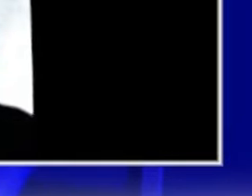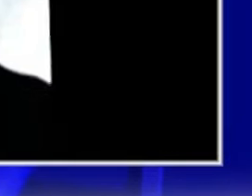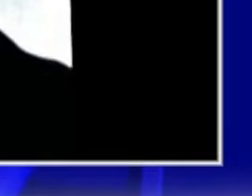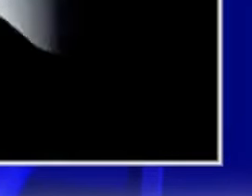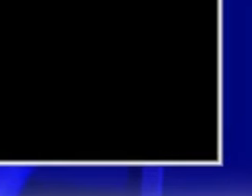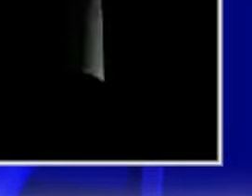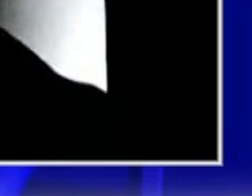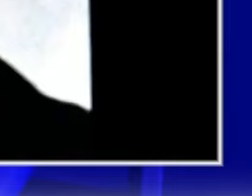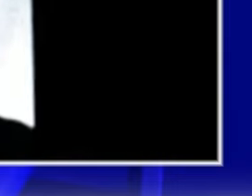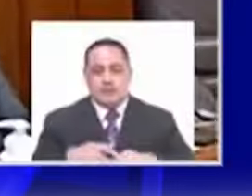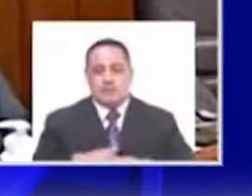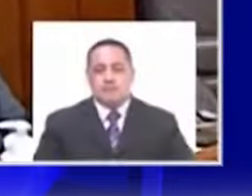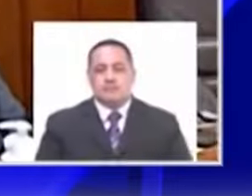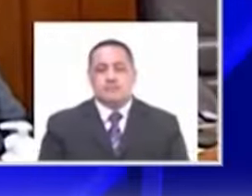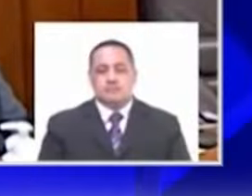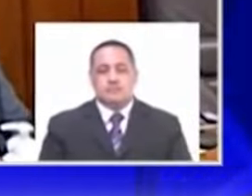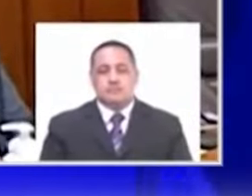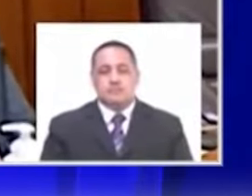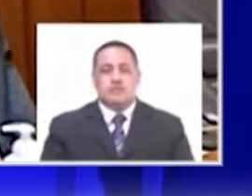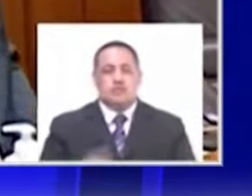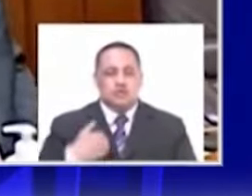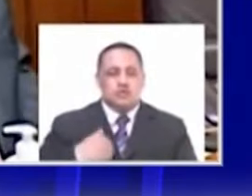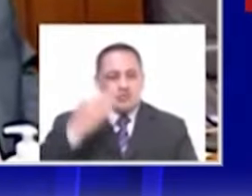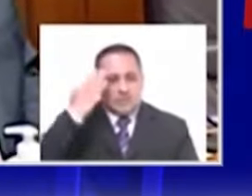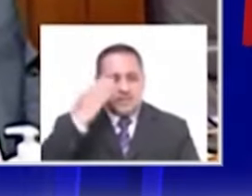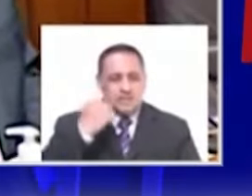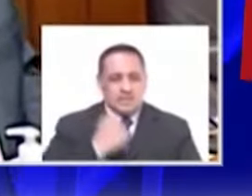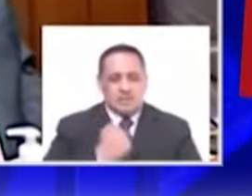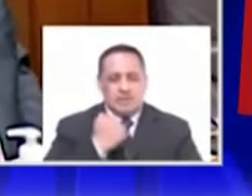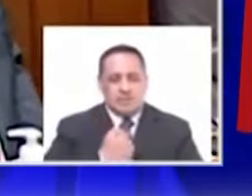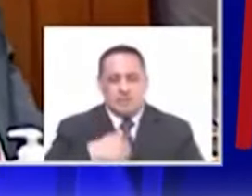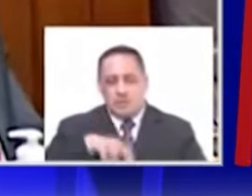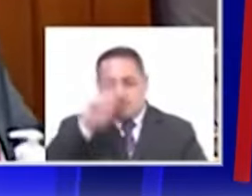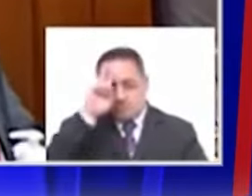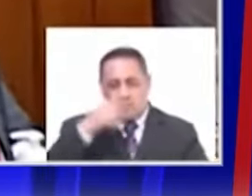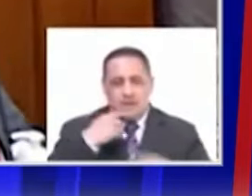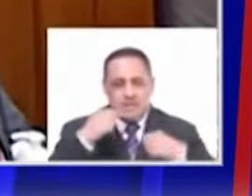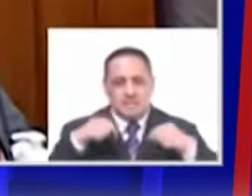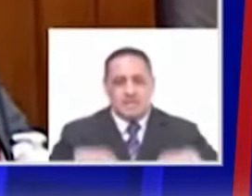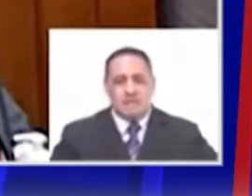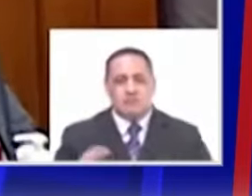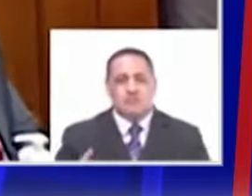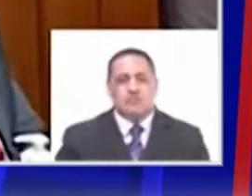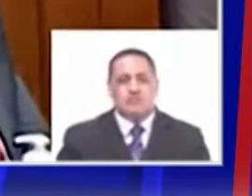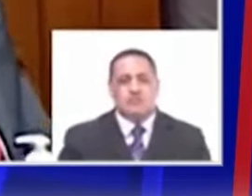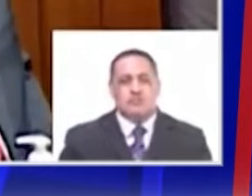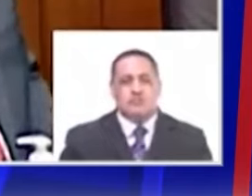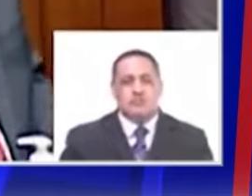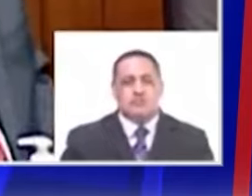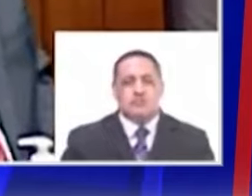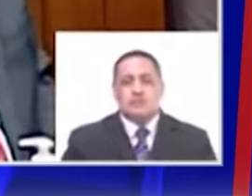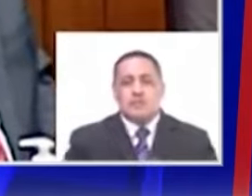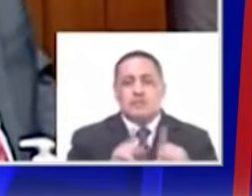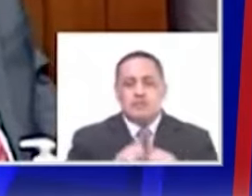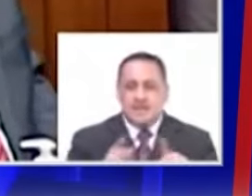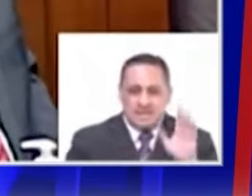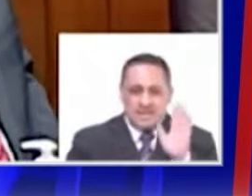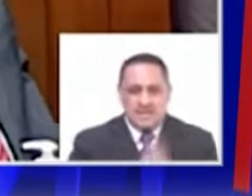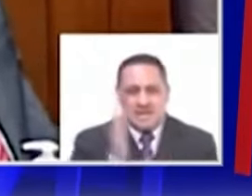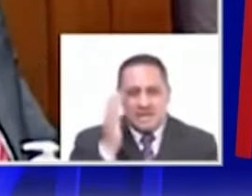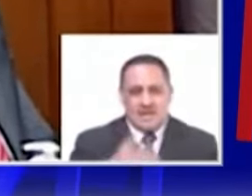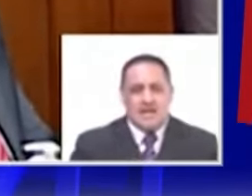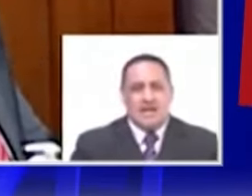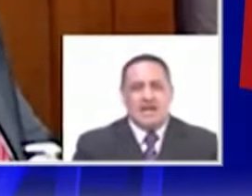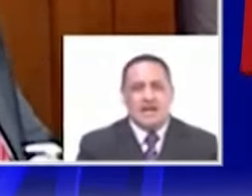responsabilidad y que eso no afecta la imagen del parlamento Lo cierto es que en caso se emita una condena una sentencia condenatoria contra